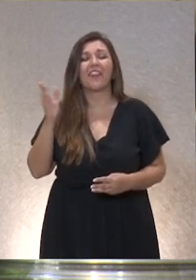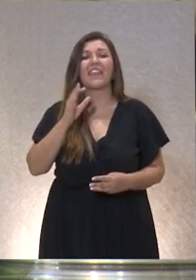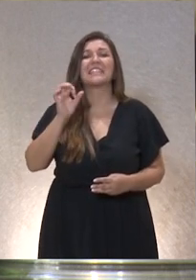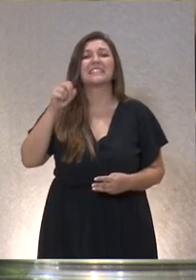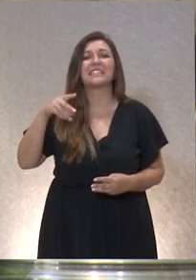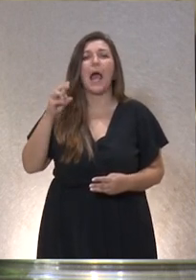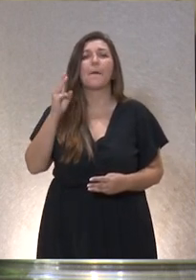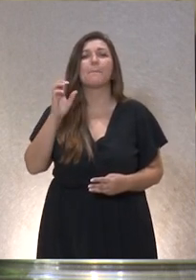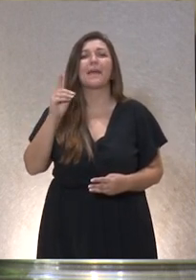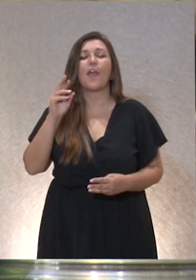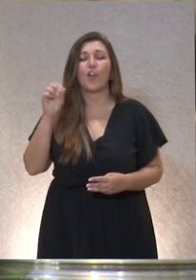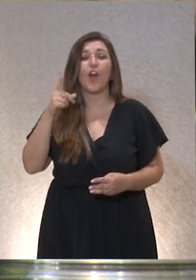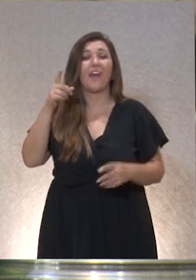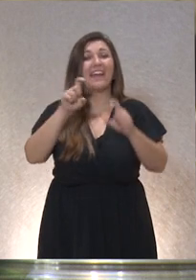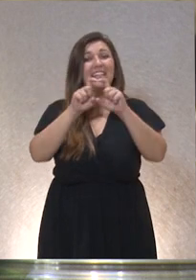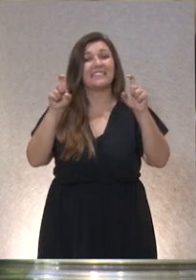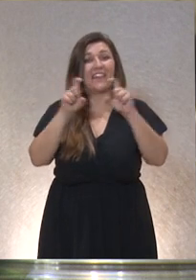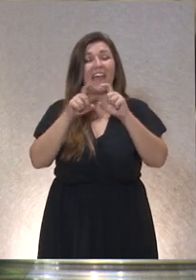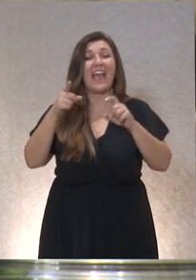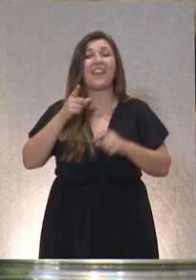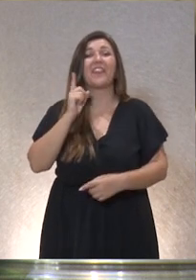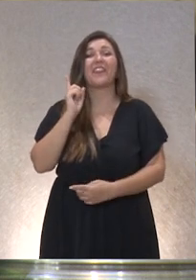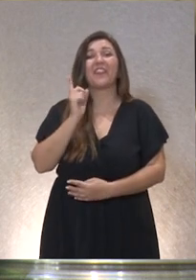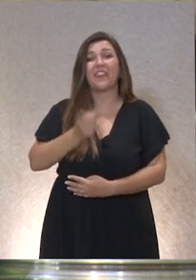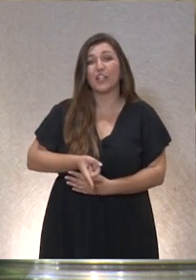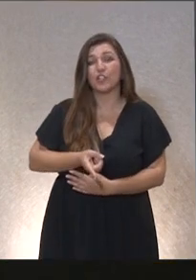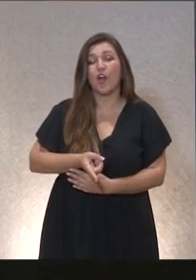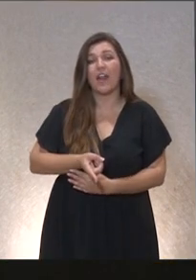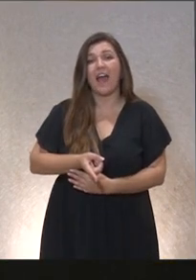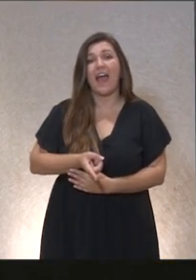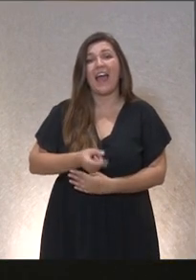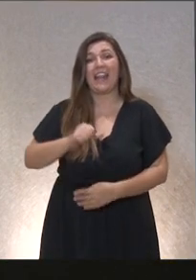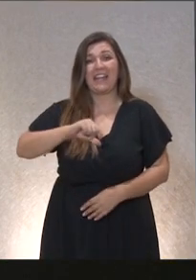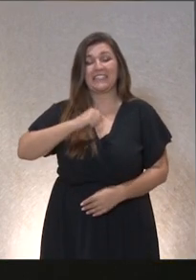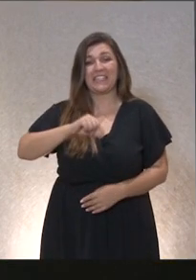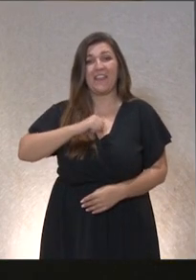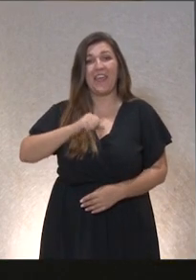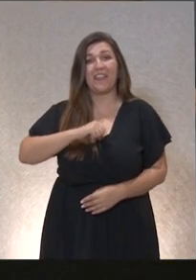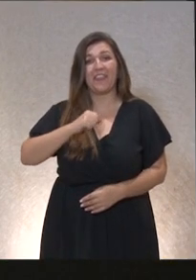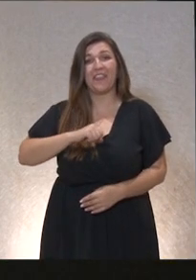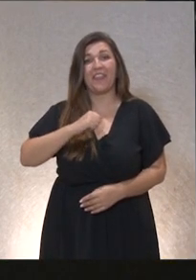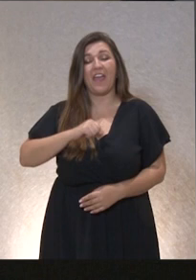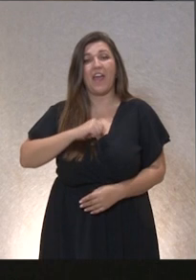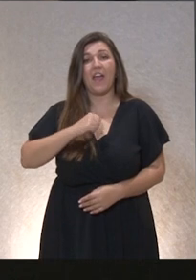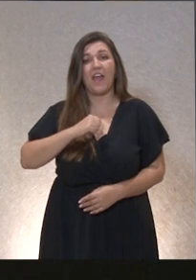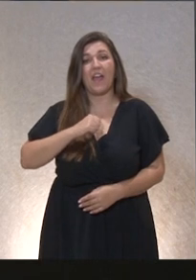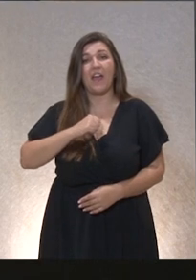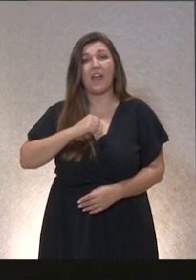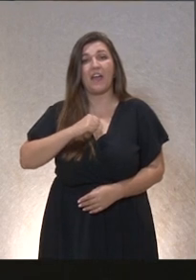la entidad es directora de la residencia de la entidad